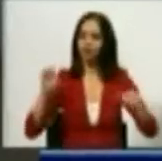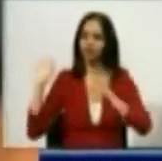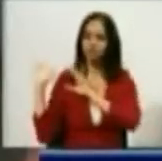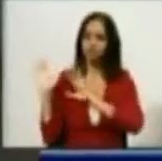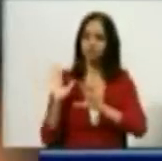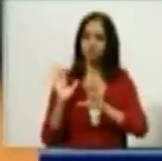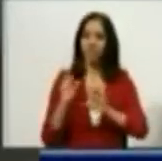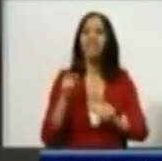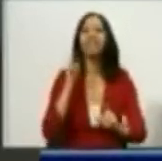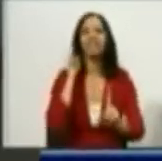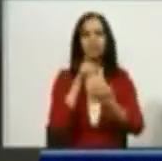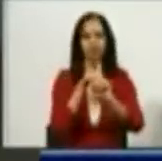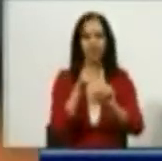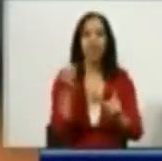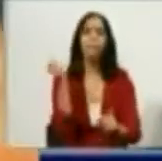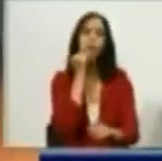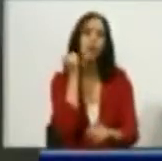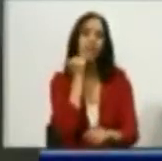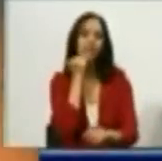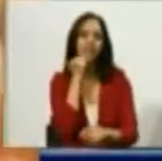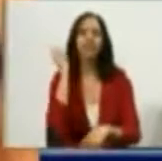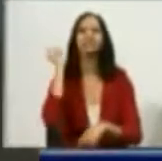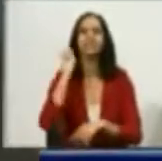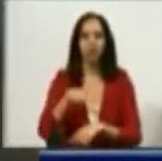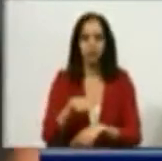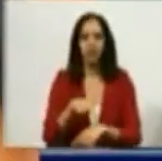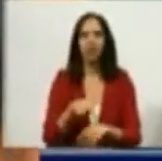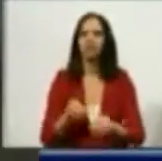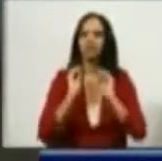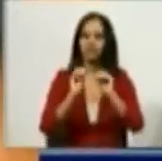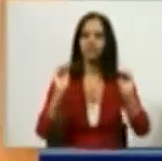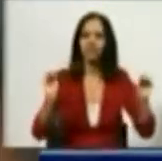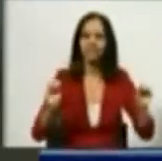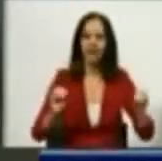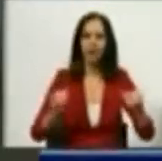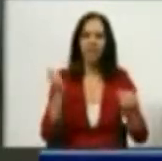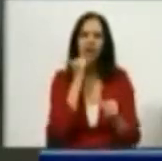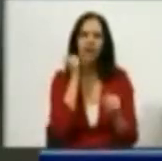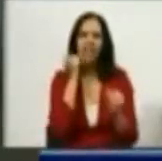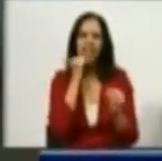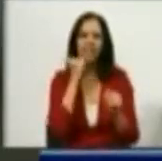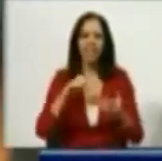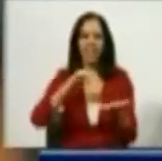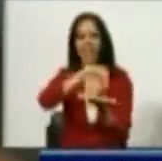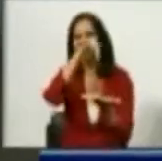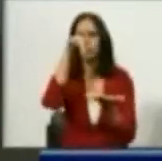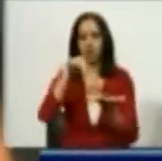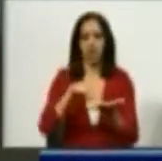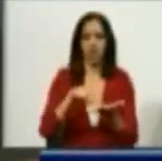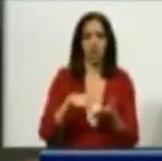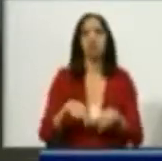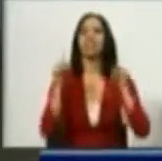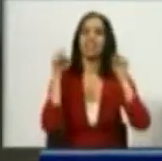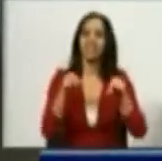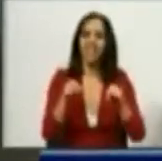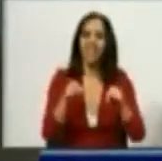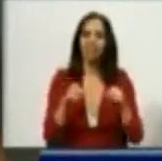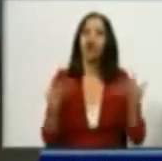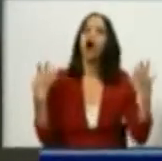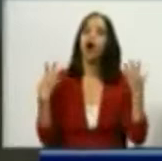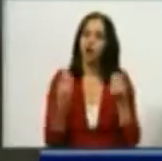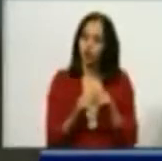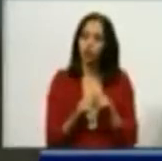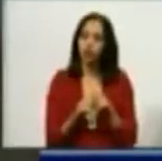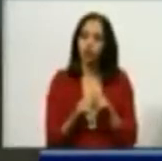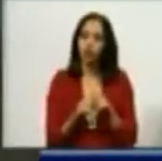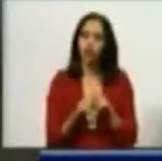la protesta y de la convocatoria a una gran huelga cívica nacional y que esto a su vez esté acompañado